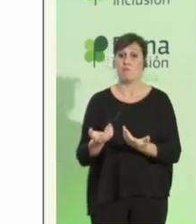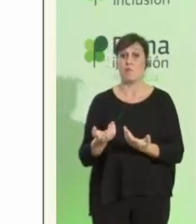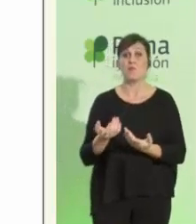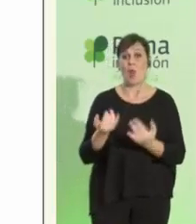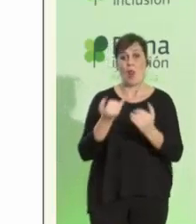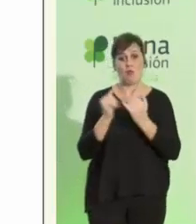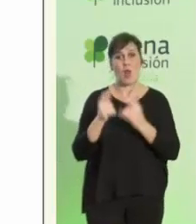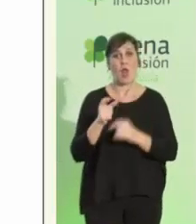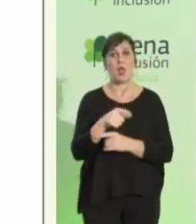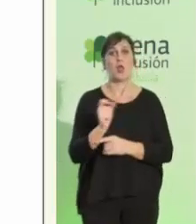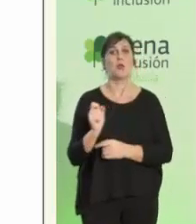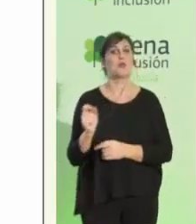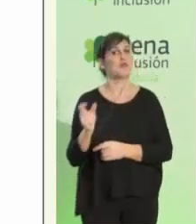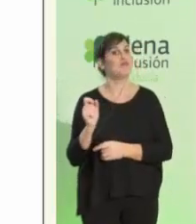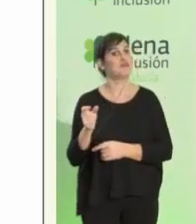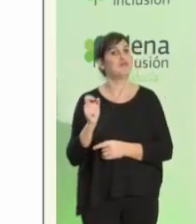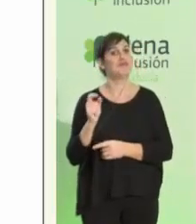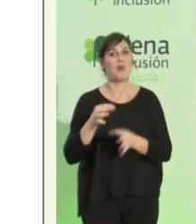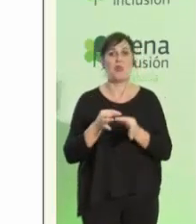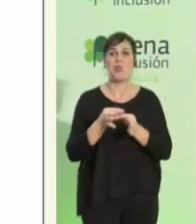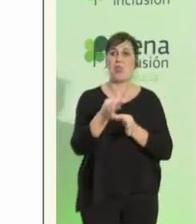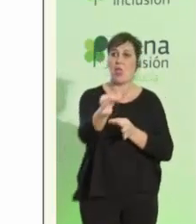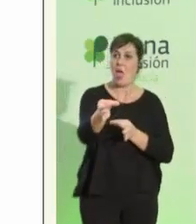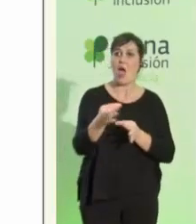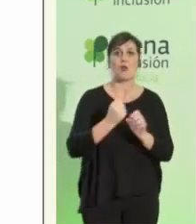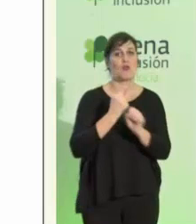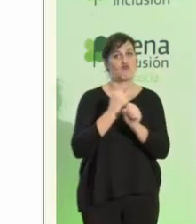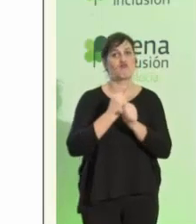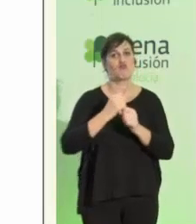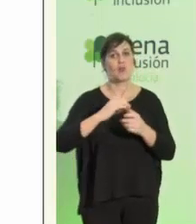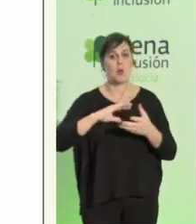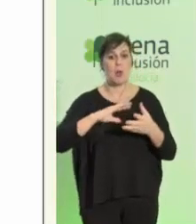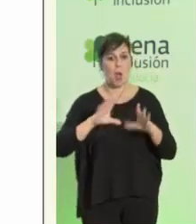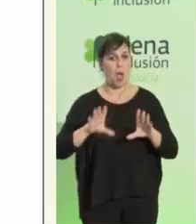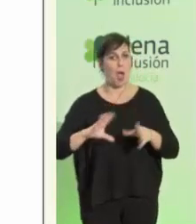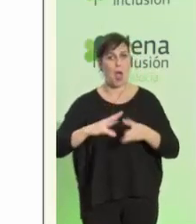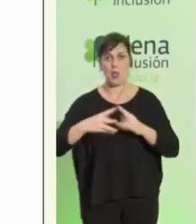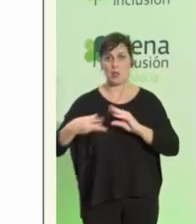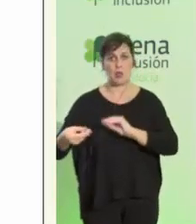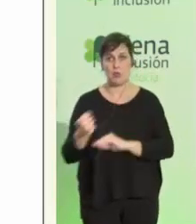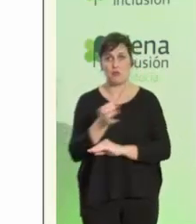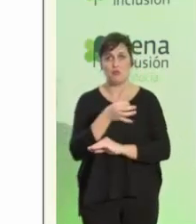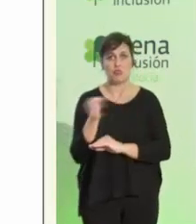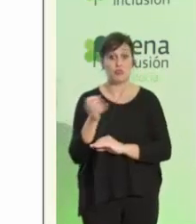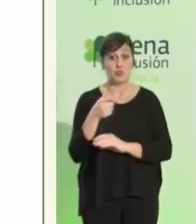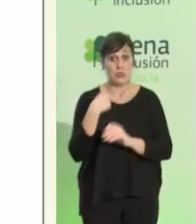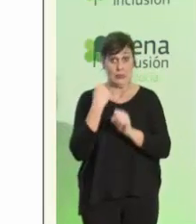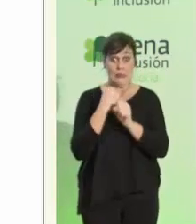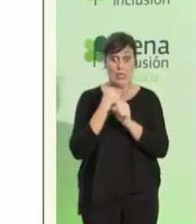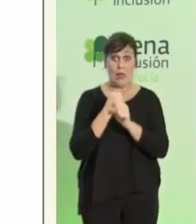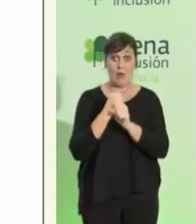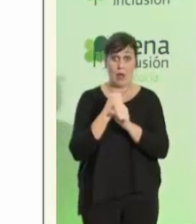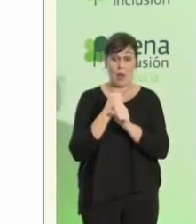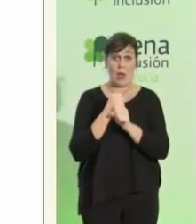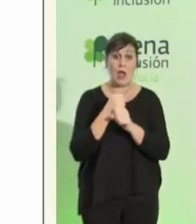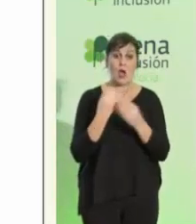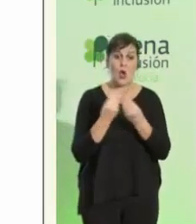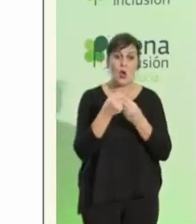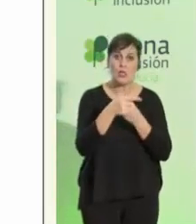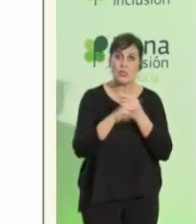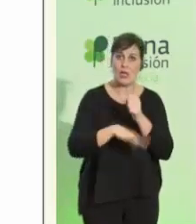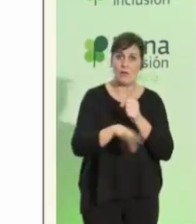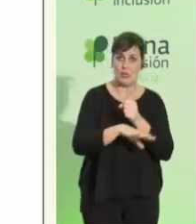adaptarse a la rutina de él. La empresa consiguió adaptarse a su rutina y trabaja sobre eso, sobre esas bases.